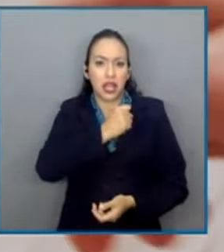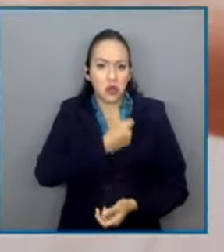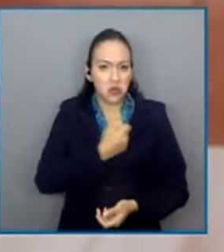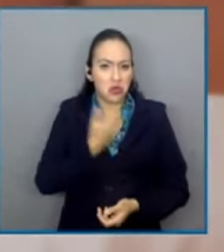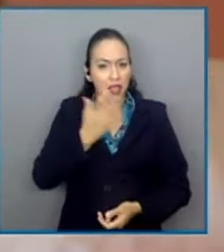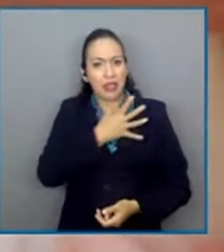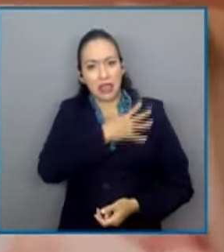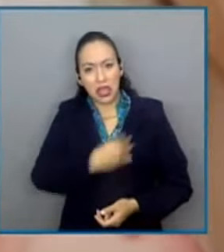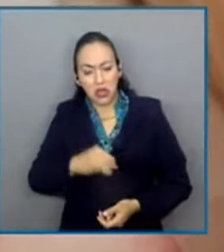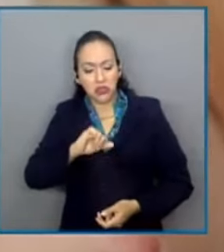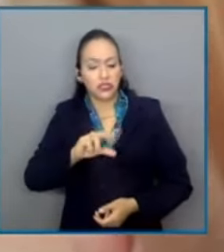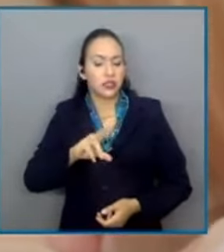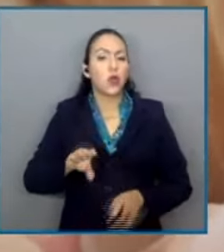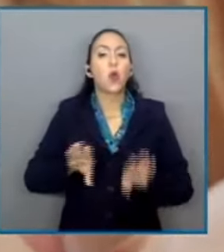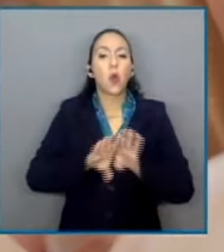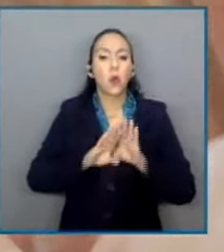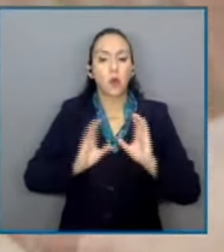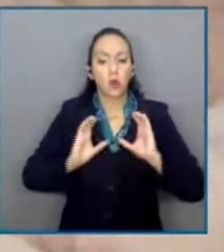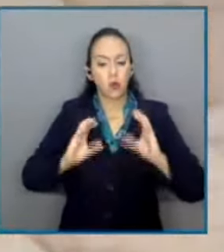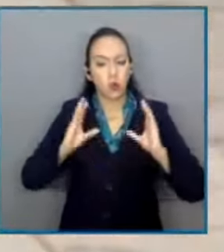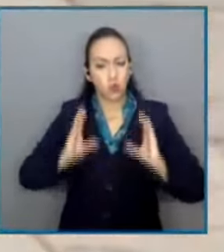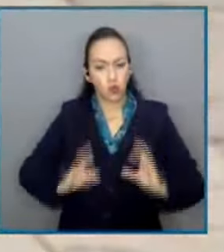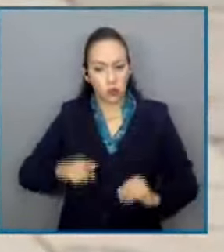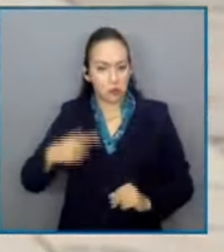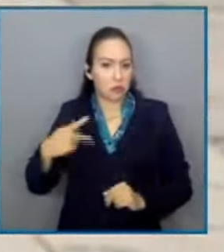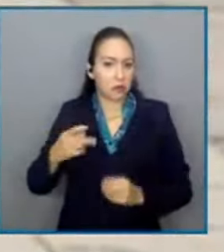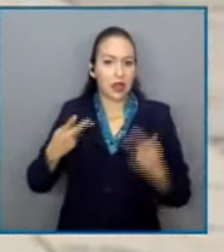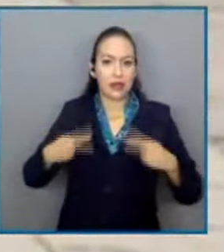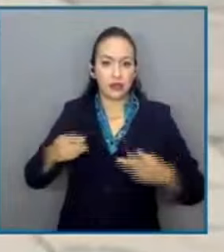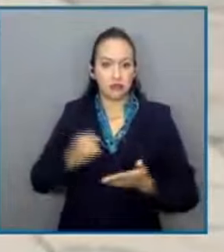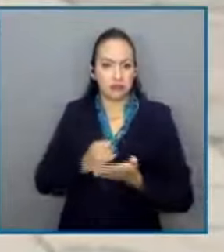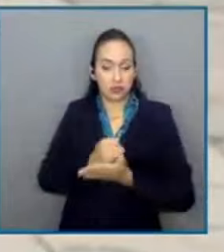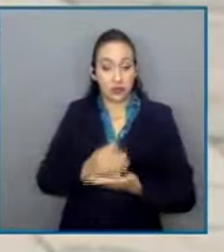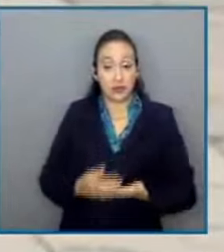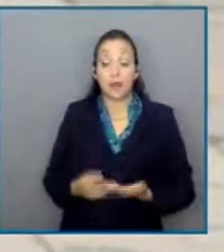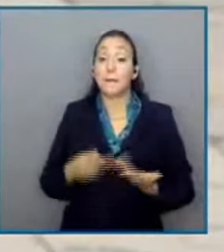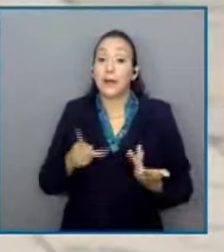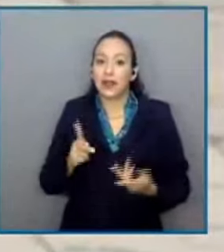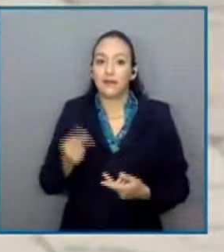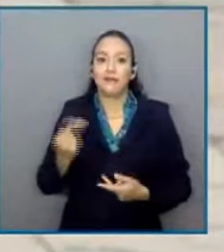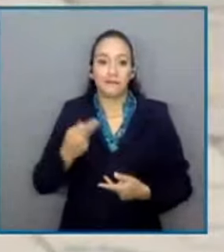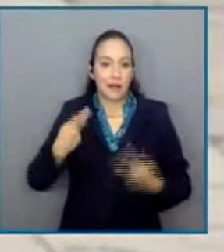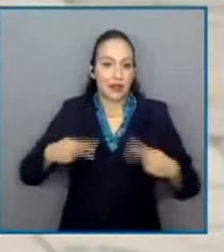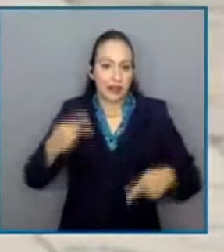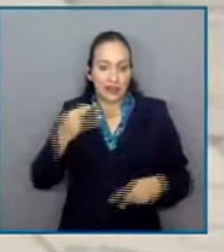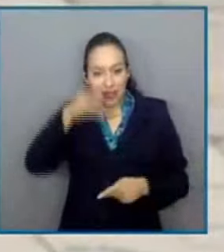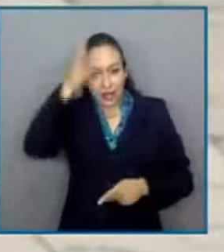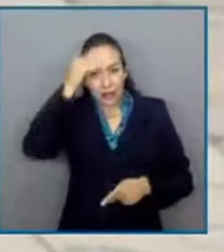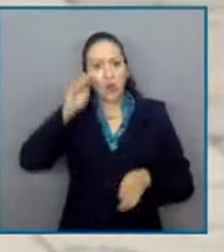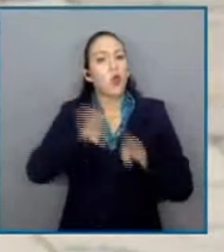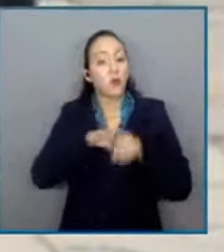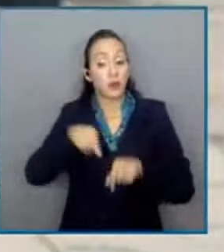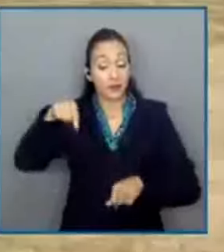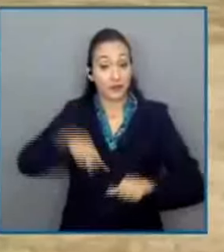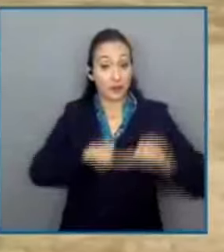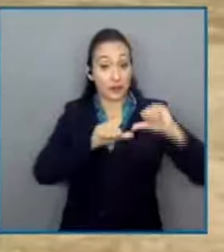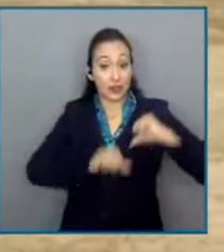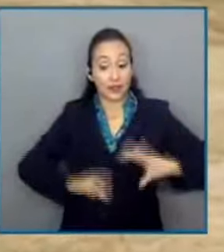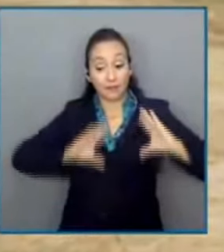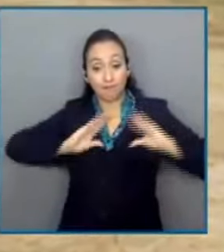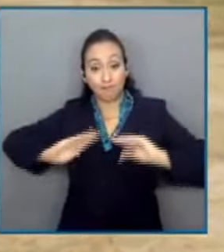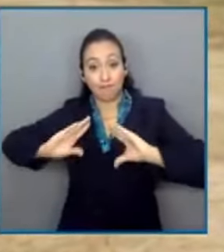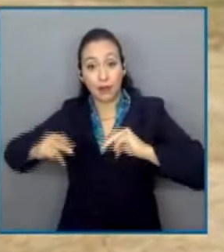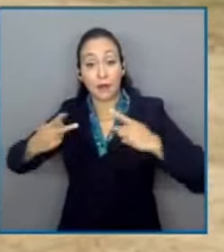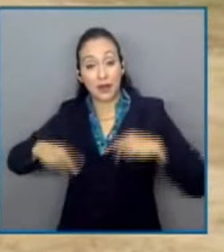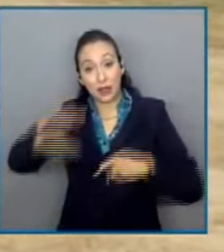familiar. Lo anterior al considerar que el acceso a la información sobre la salud debe cumplirse sin discriminación a todos los sectores